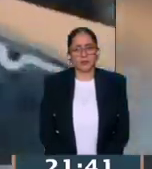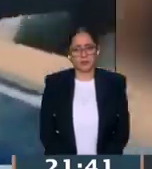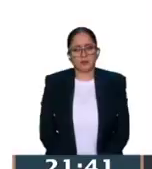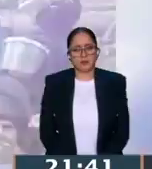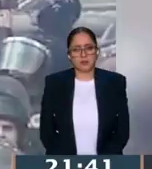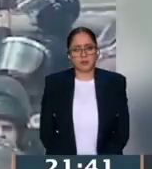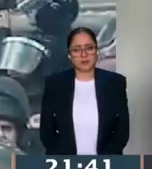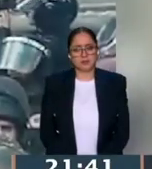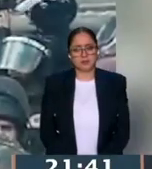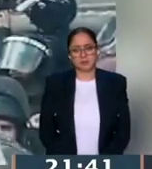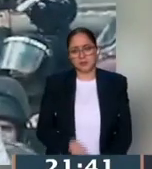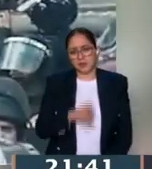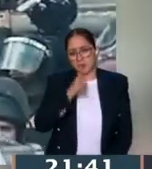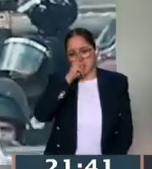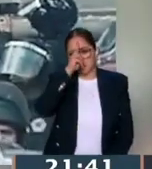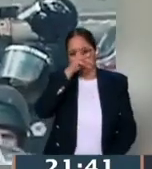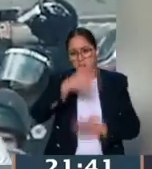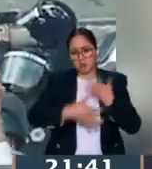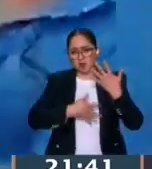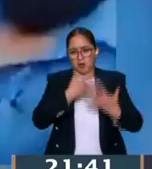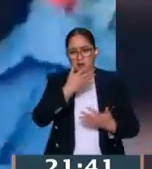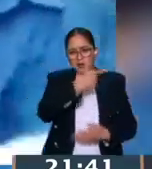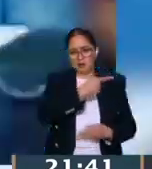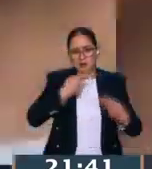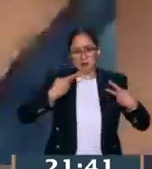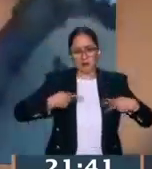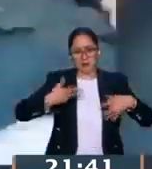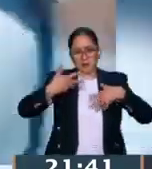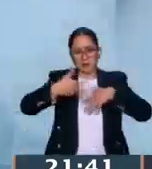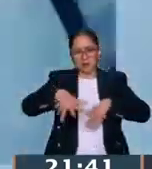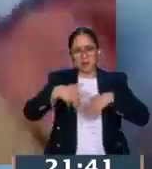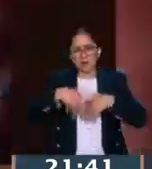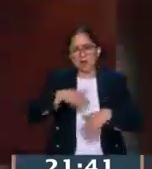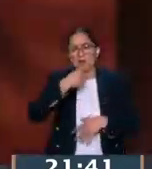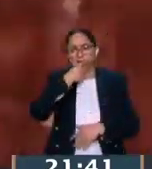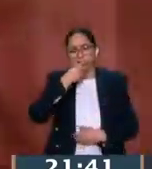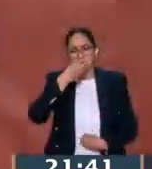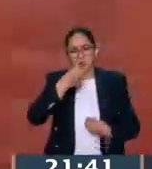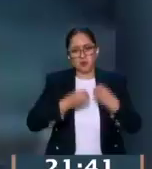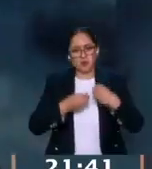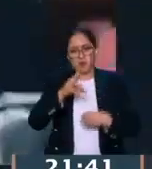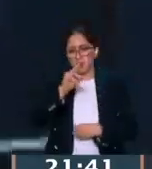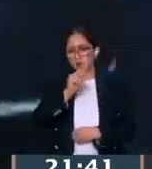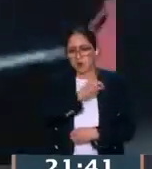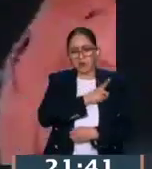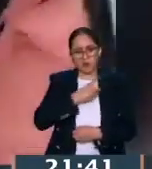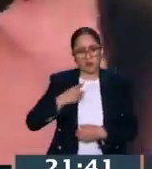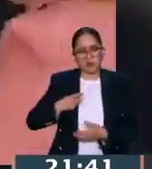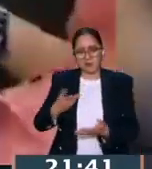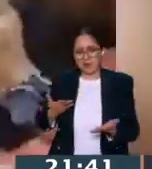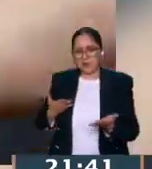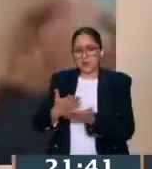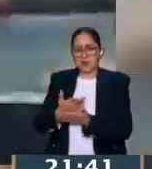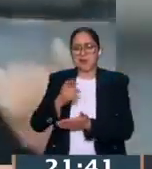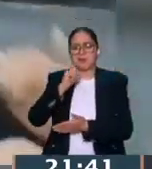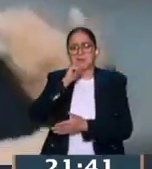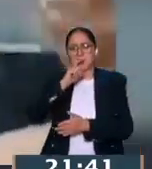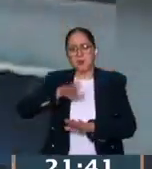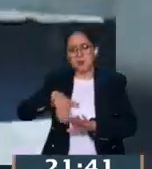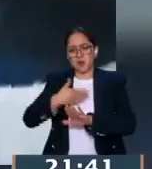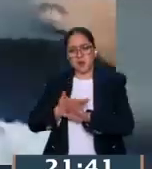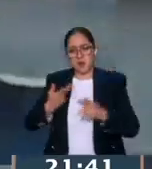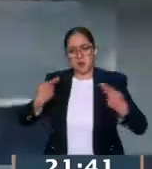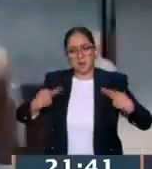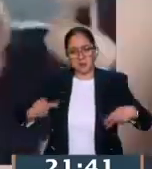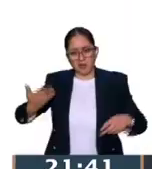La violencia ejercida por los manifestantes de la marcha La Corte No Se Toca contra las personas que se encontraban afuera de la Suprema Corte